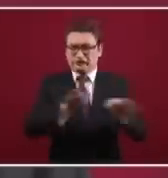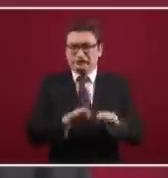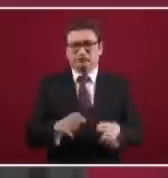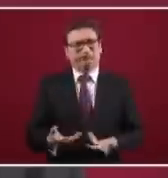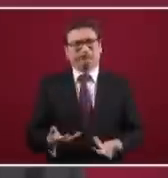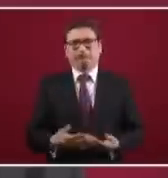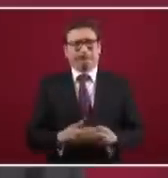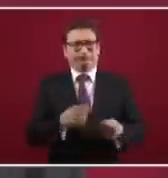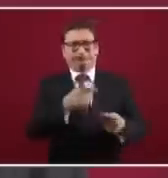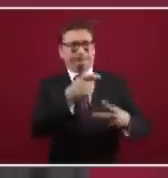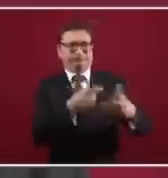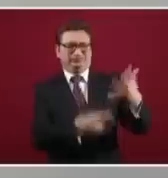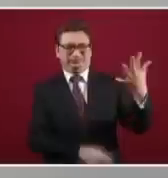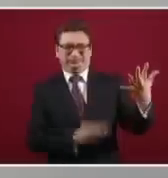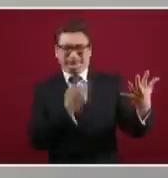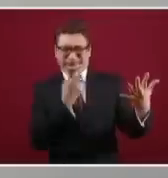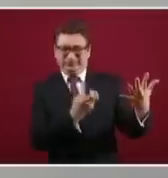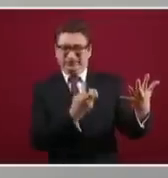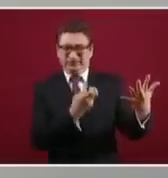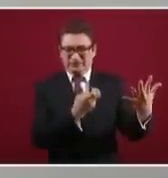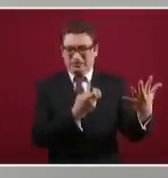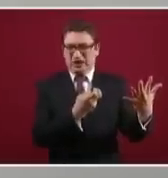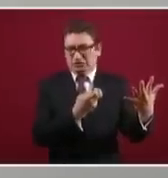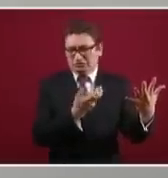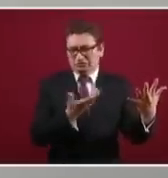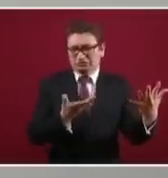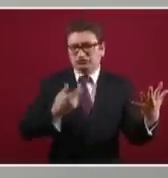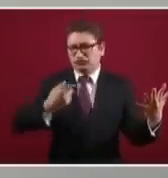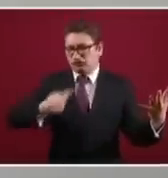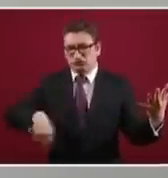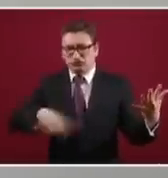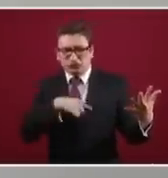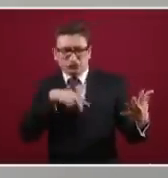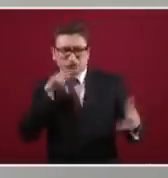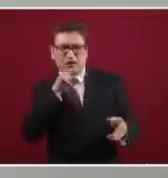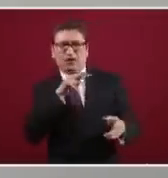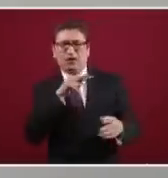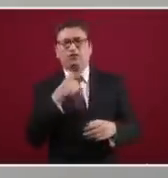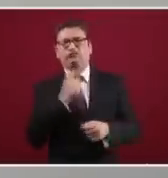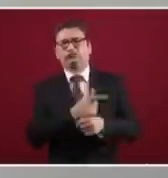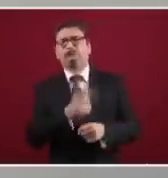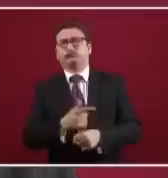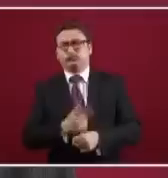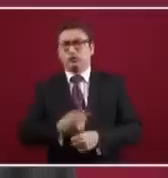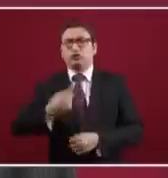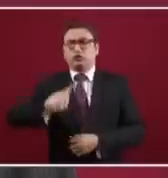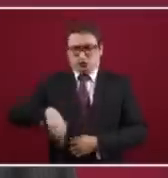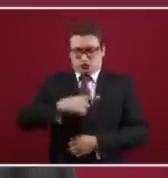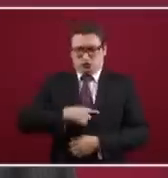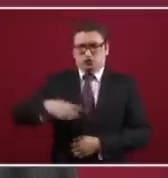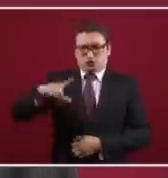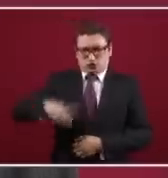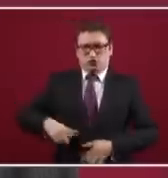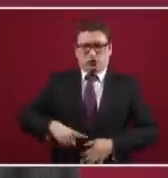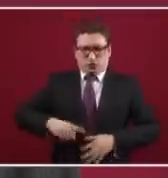Todo eso pues es lo que estamos haciendo, y gobernando con el ejemplo